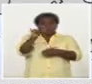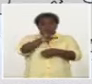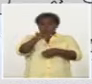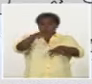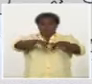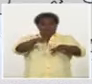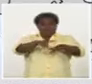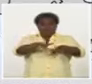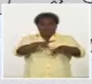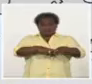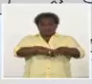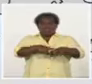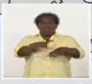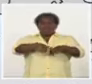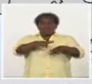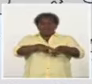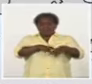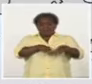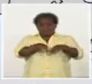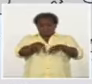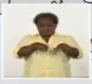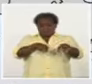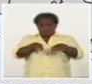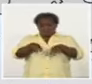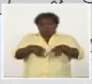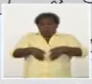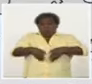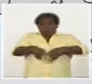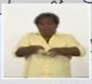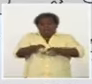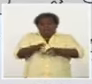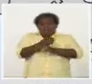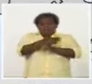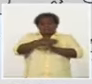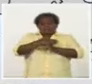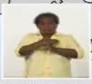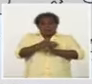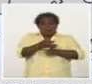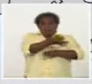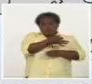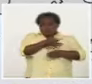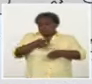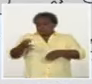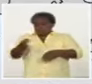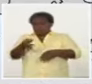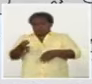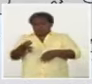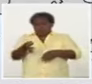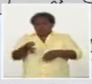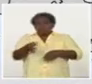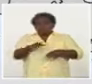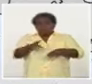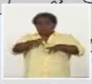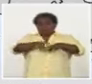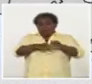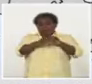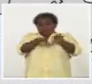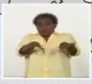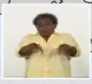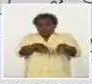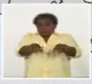fronteras entre un municipio y otro es una calle, menos movimiento, además medidas rigurosas.